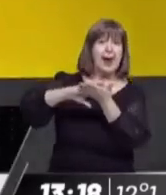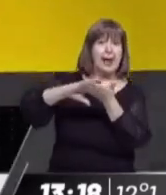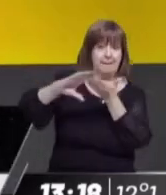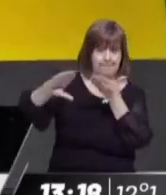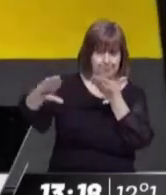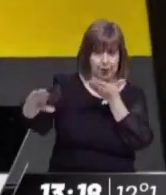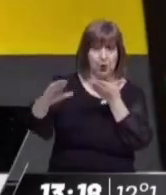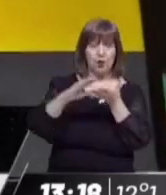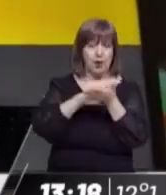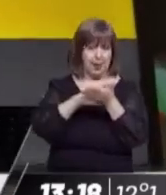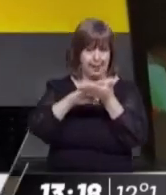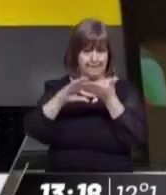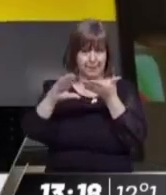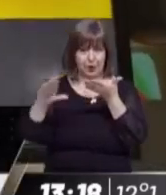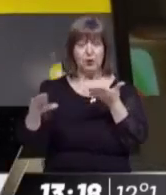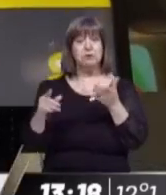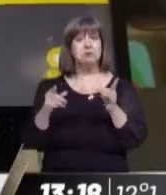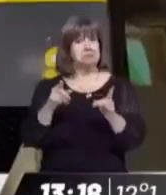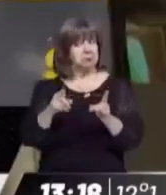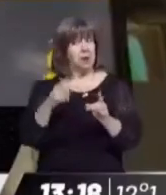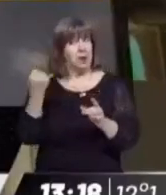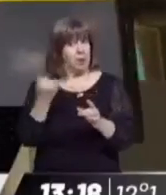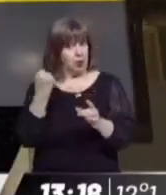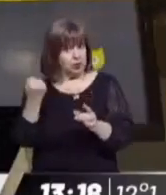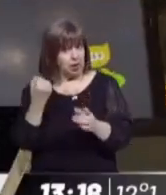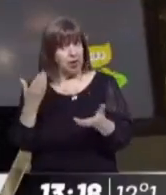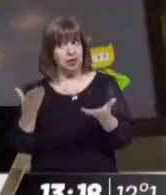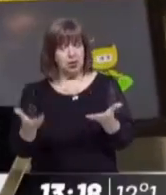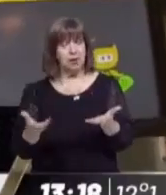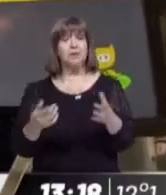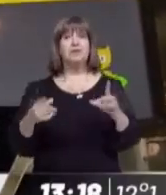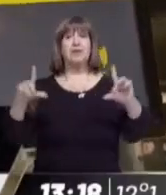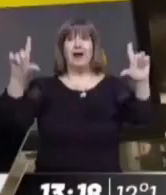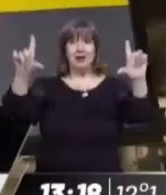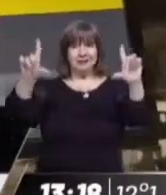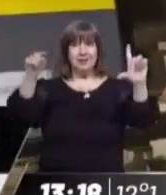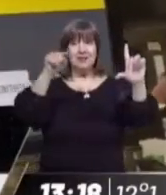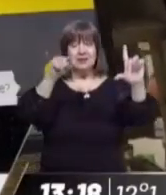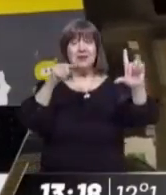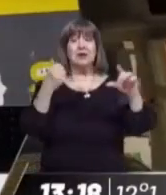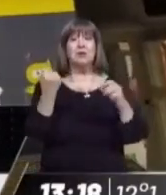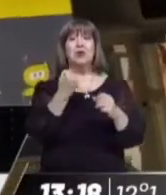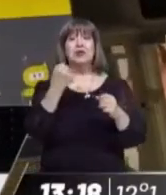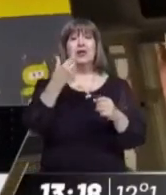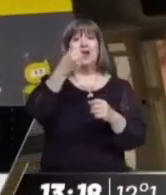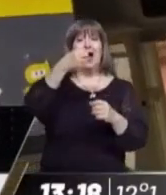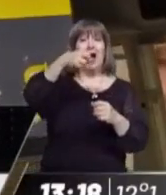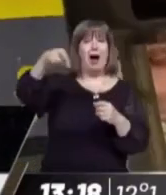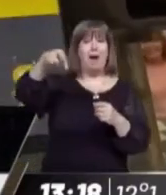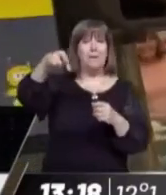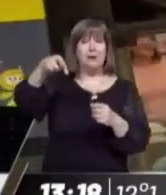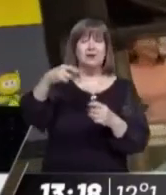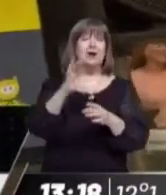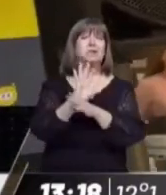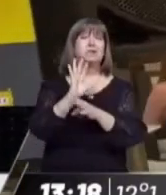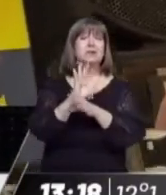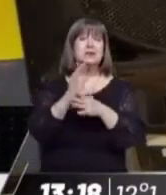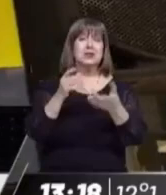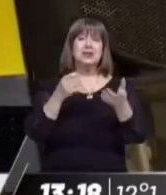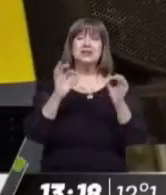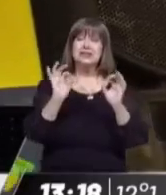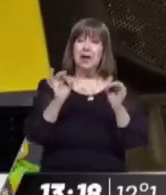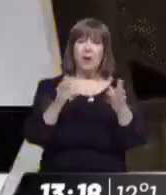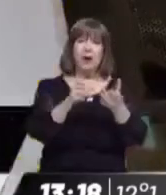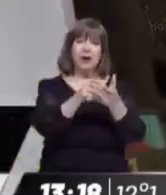no significa solamente de computadoras más modernas o celulares con una pantalla más grande significa escucharnos y que el vecino